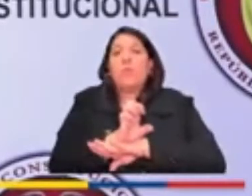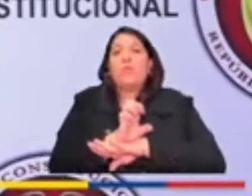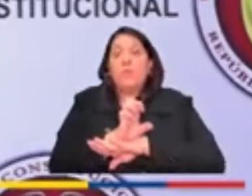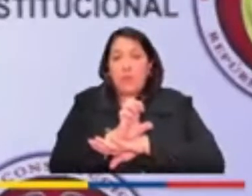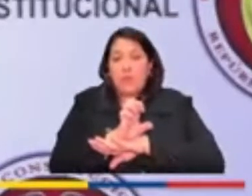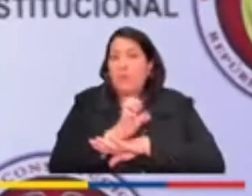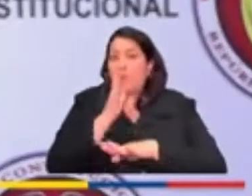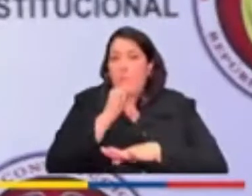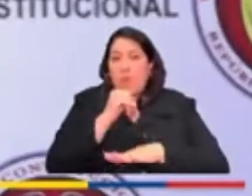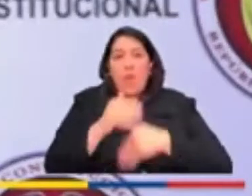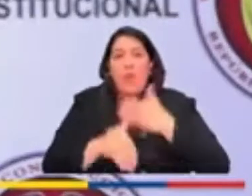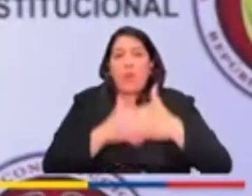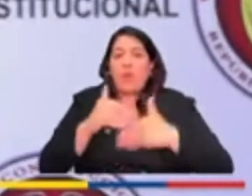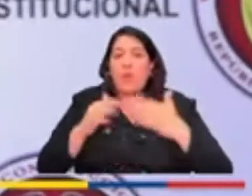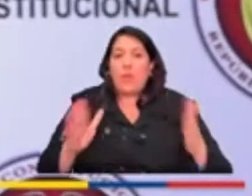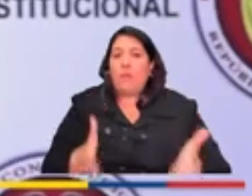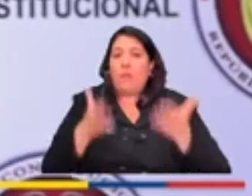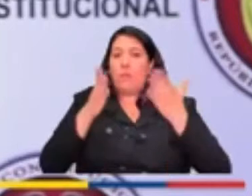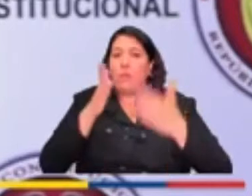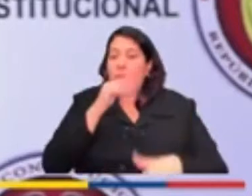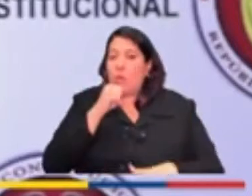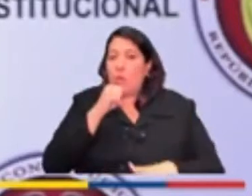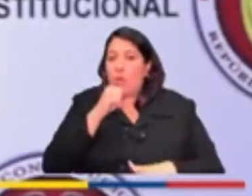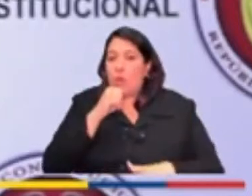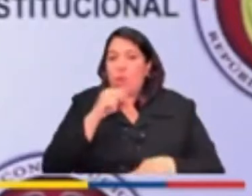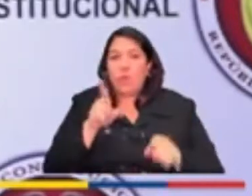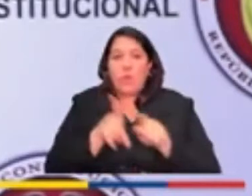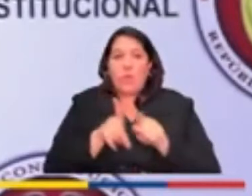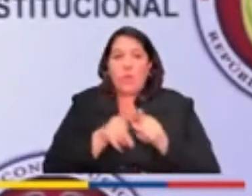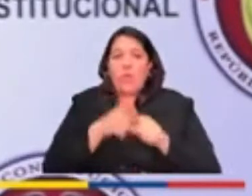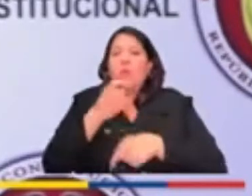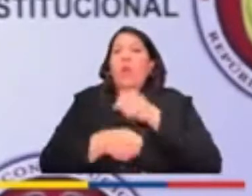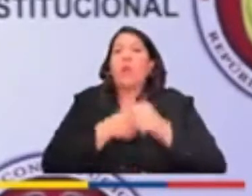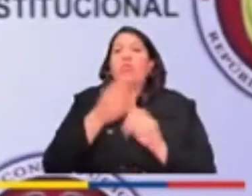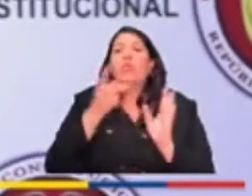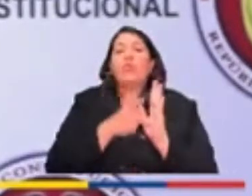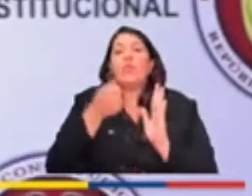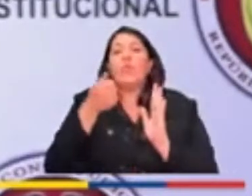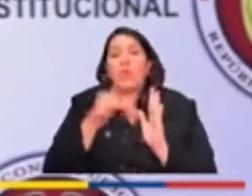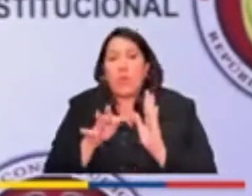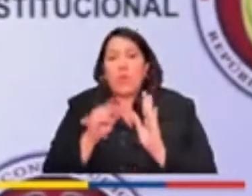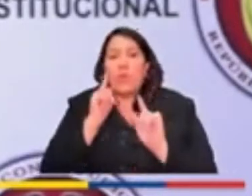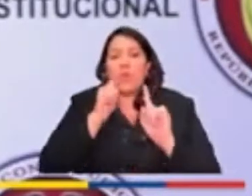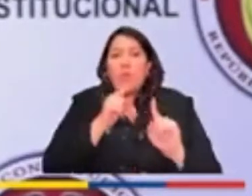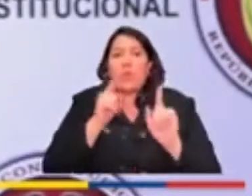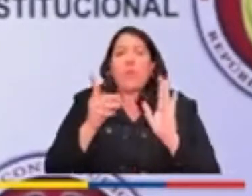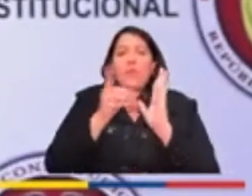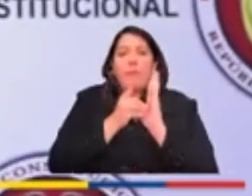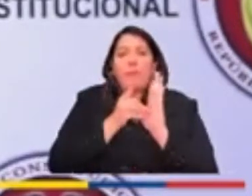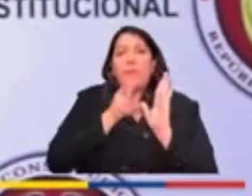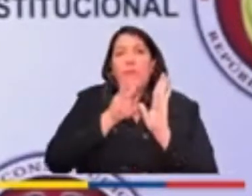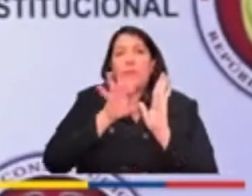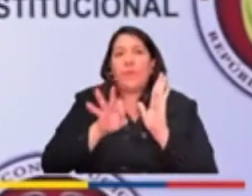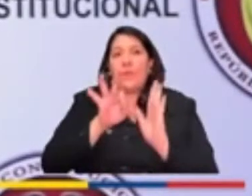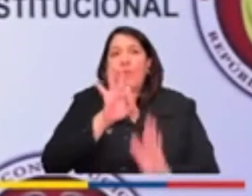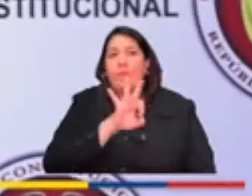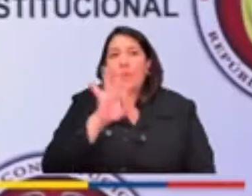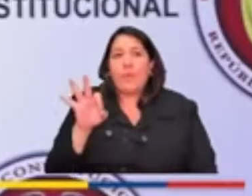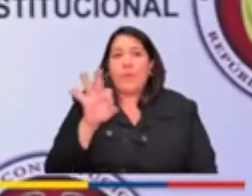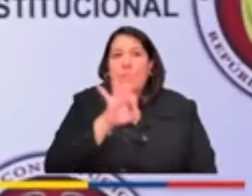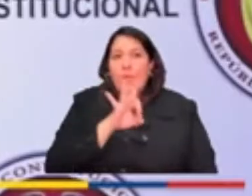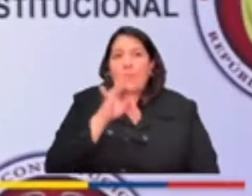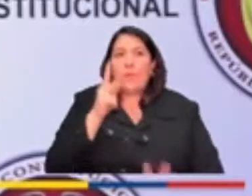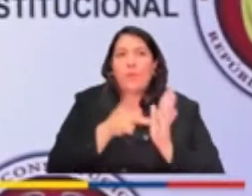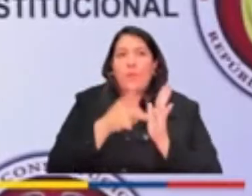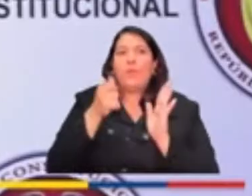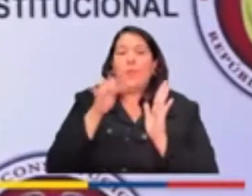no hay avance. Lo mismo, nosotros en el 2014 habíamos creado un decreto, el decreto 2333 de 2014,